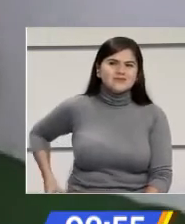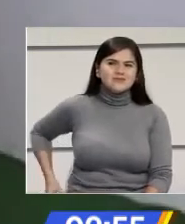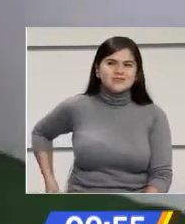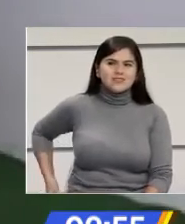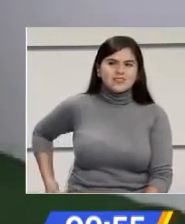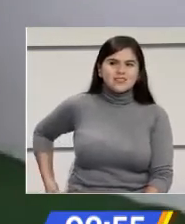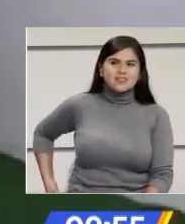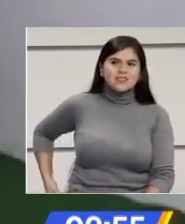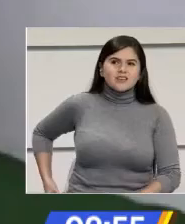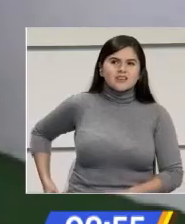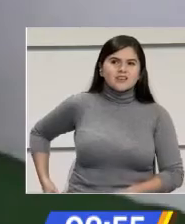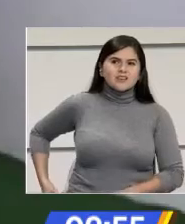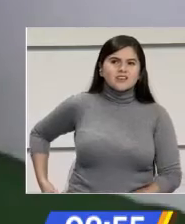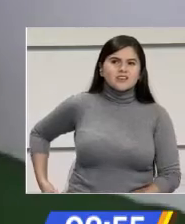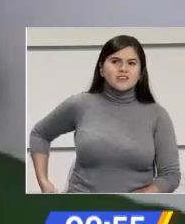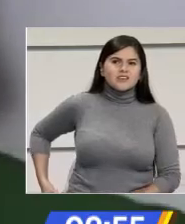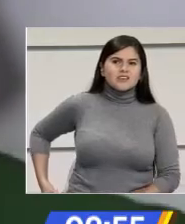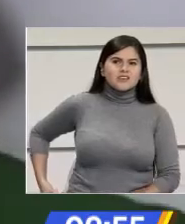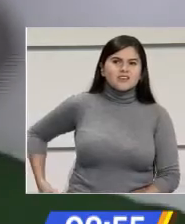dice. Bueno. Okay. Muy bien.